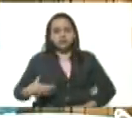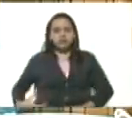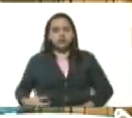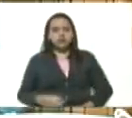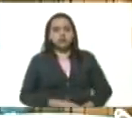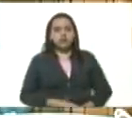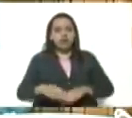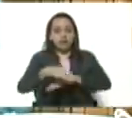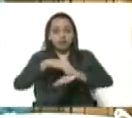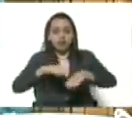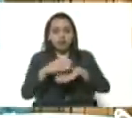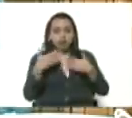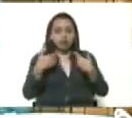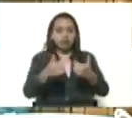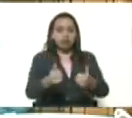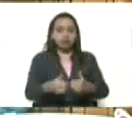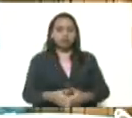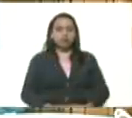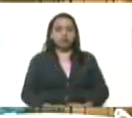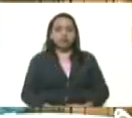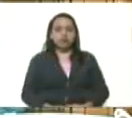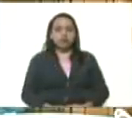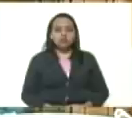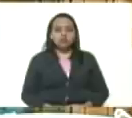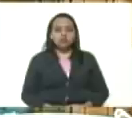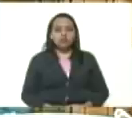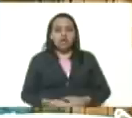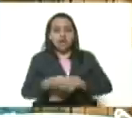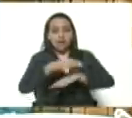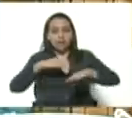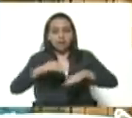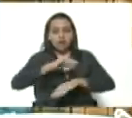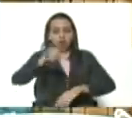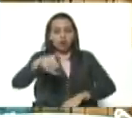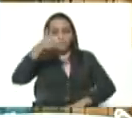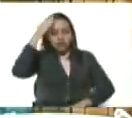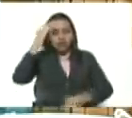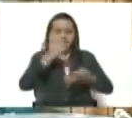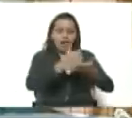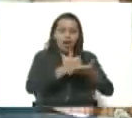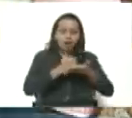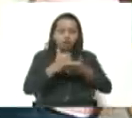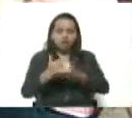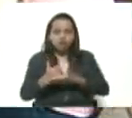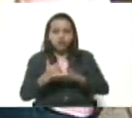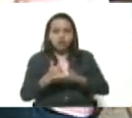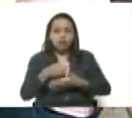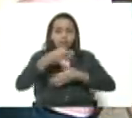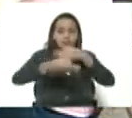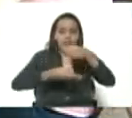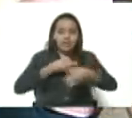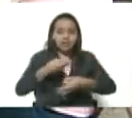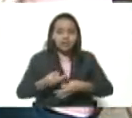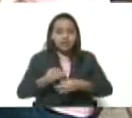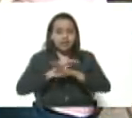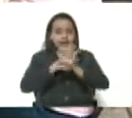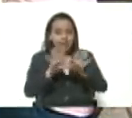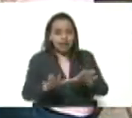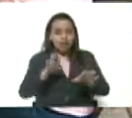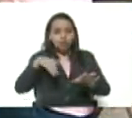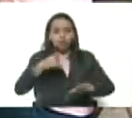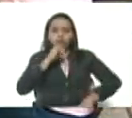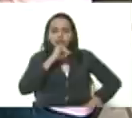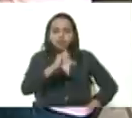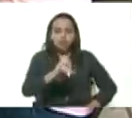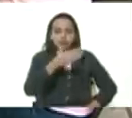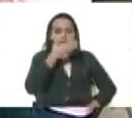al ministro de salud, al ministro Jorge Rodríguez, que me vayan ayudando con comentarios pertinentes para informar